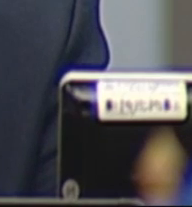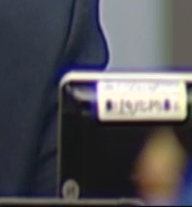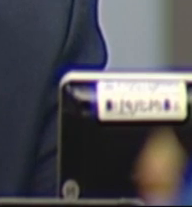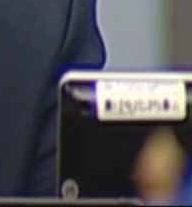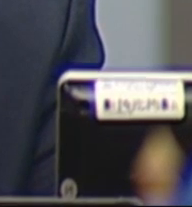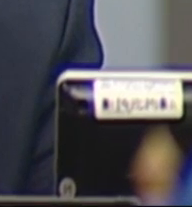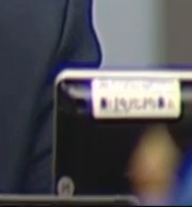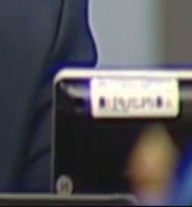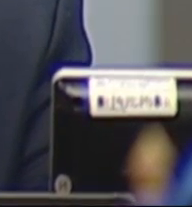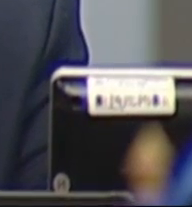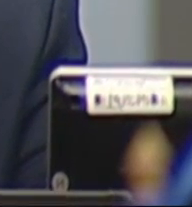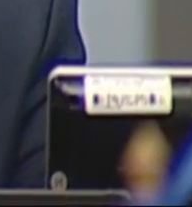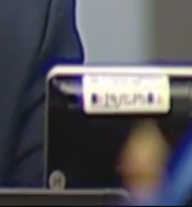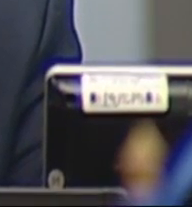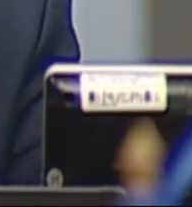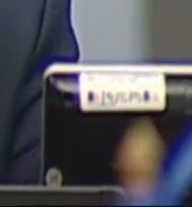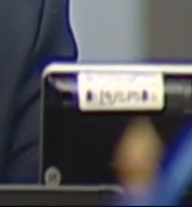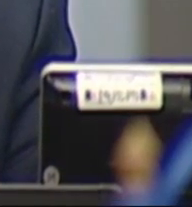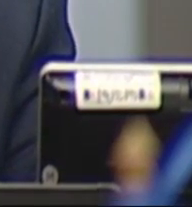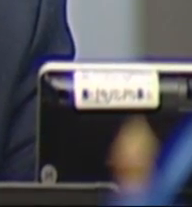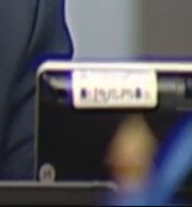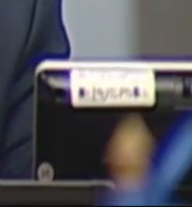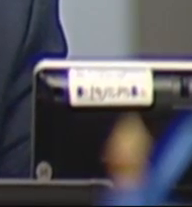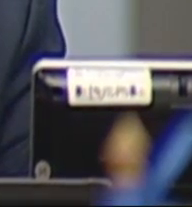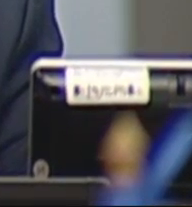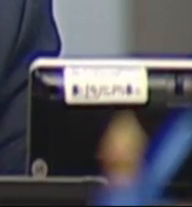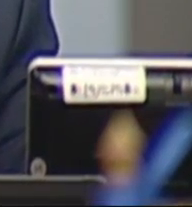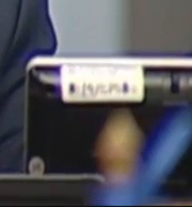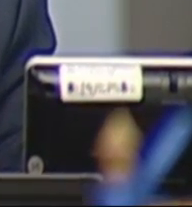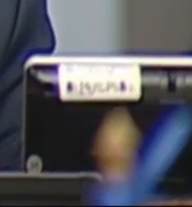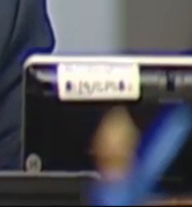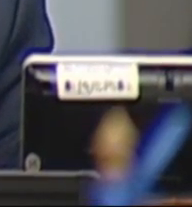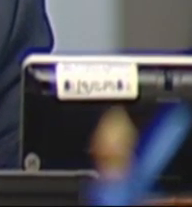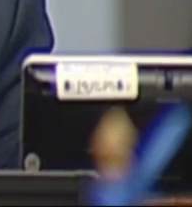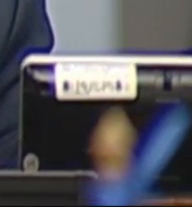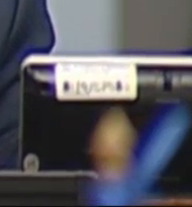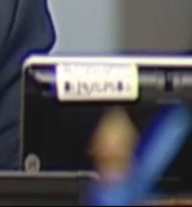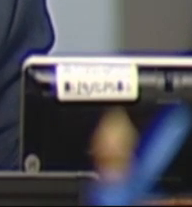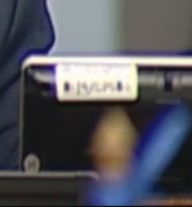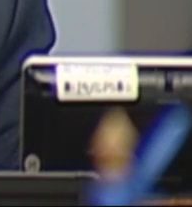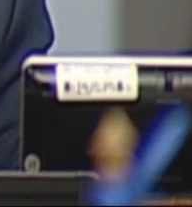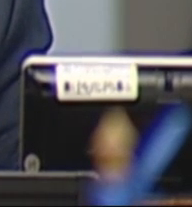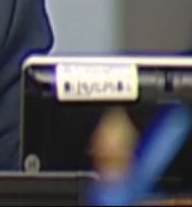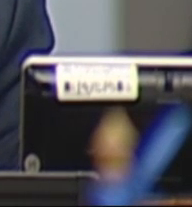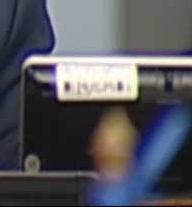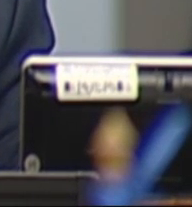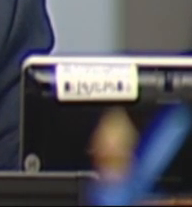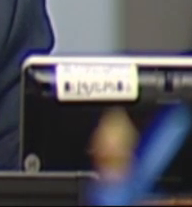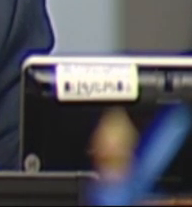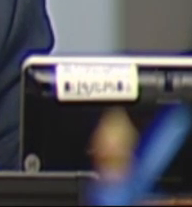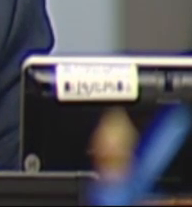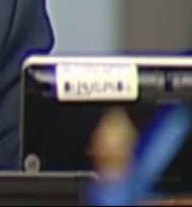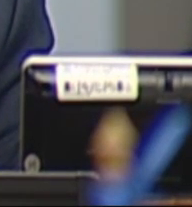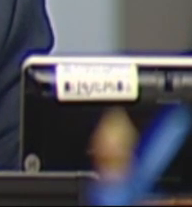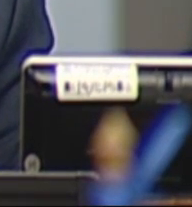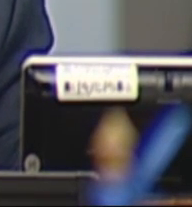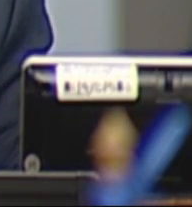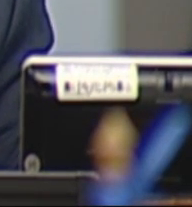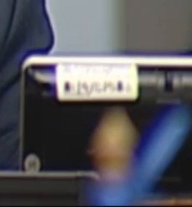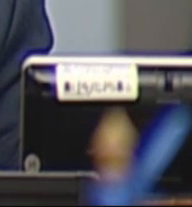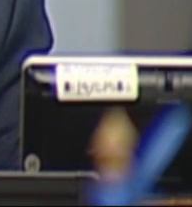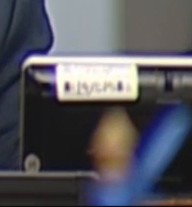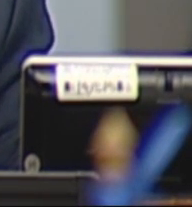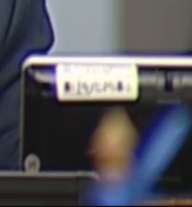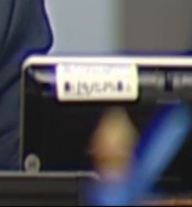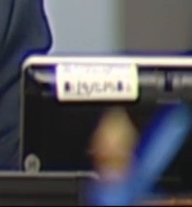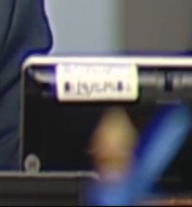para las familias afectadas, y es lamentable decir que las instituciones no se han activado a resolverle su problema, el